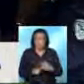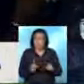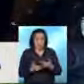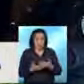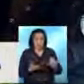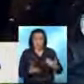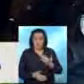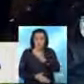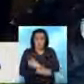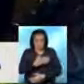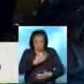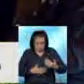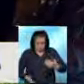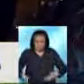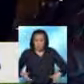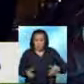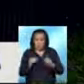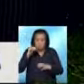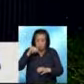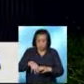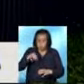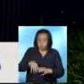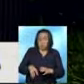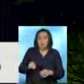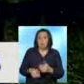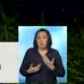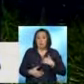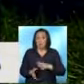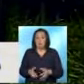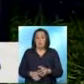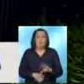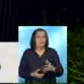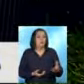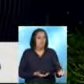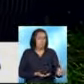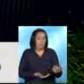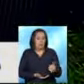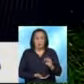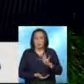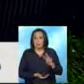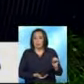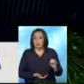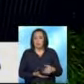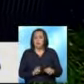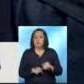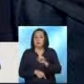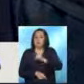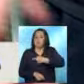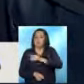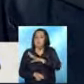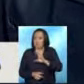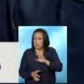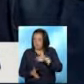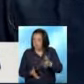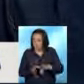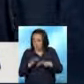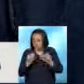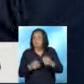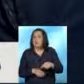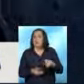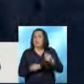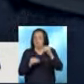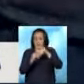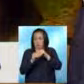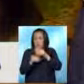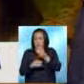de descuartizar el cuerpo y abandonarlo dentro de una bolsa, cobraron 400 soles de los 1.500 que la familia de la víctima llegó a